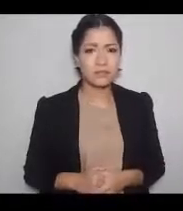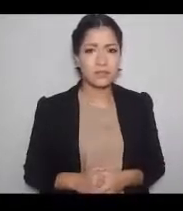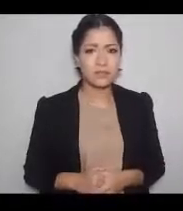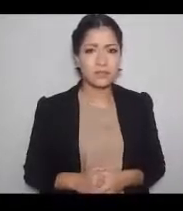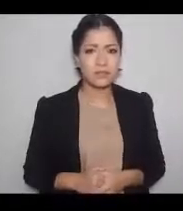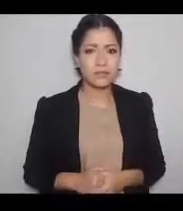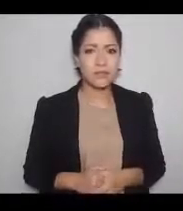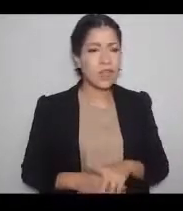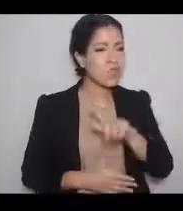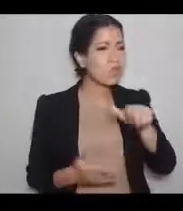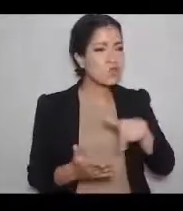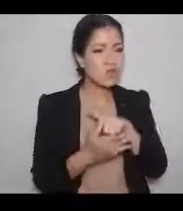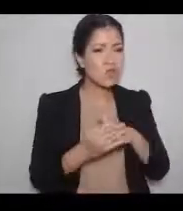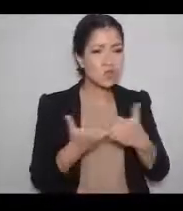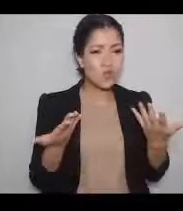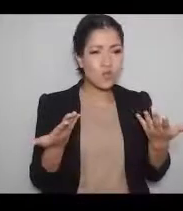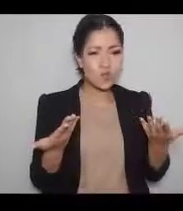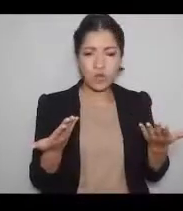Estamos encerrados. ¿Qué?